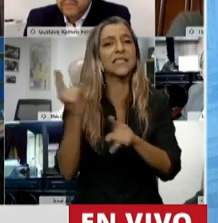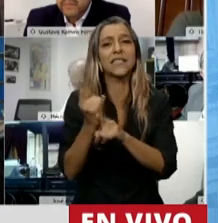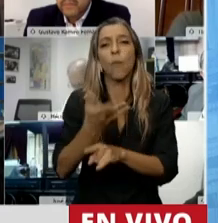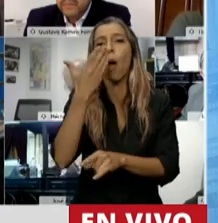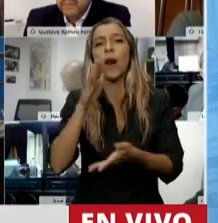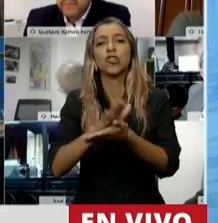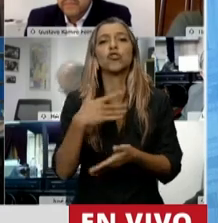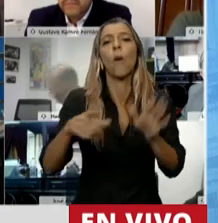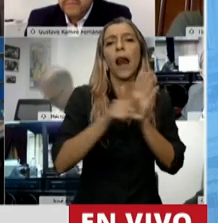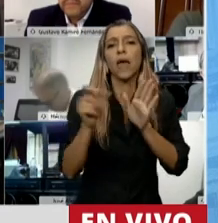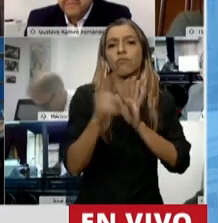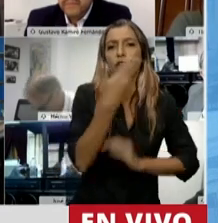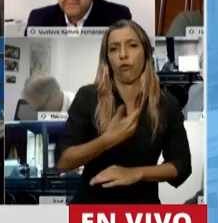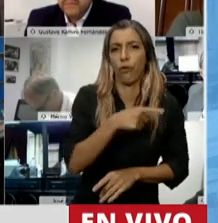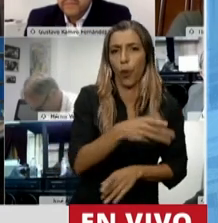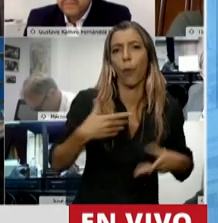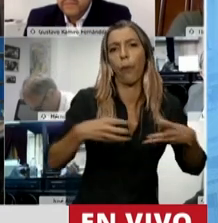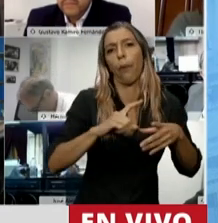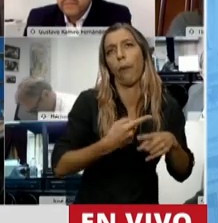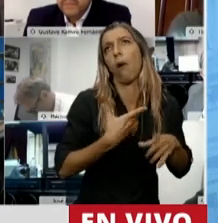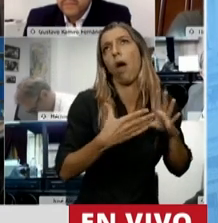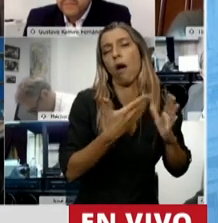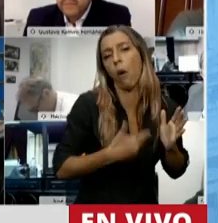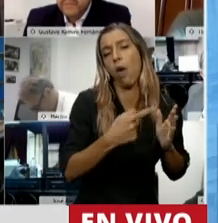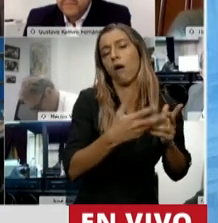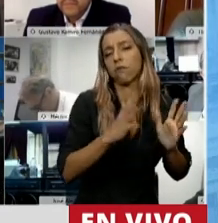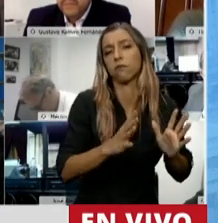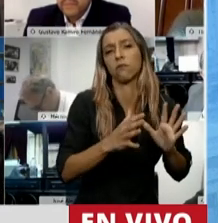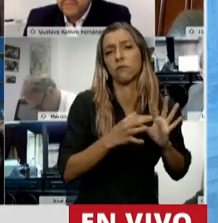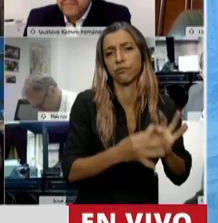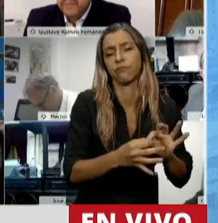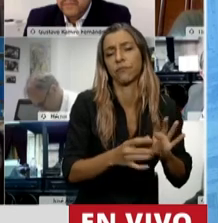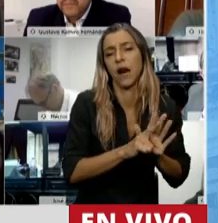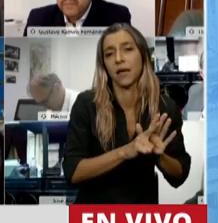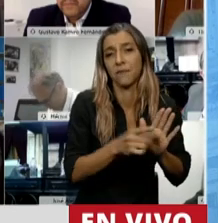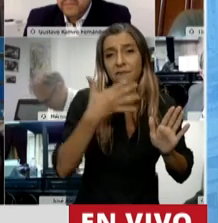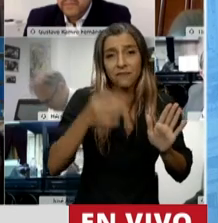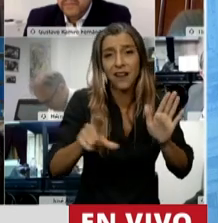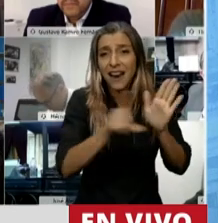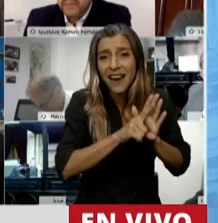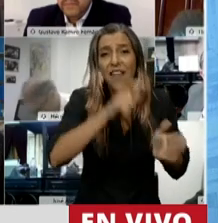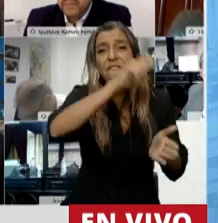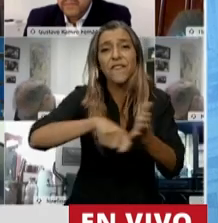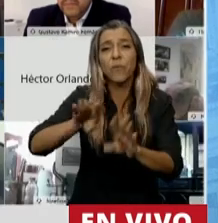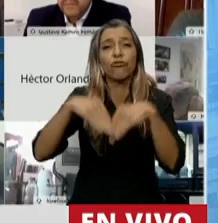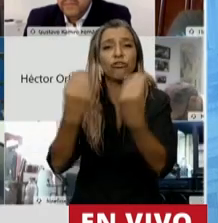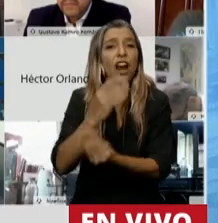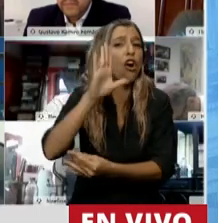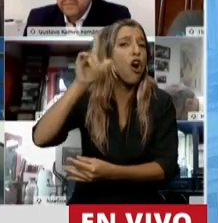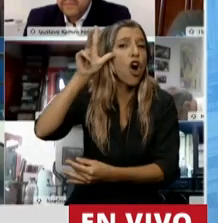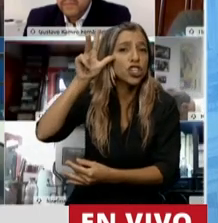del oficialismo. La ley del oficialismo. Y esta es una ley que firmaron 86 diputados y